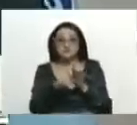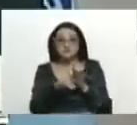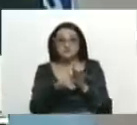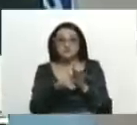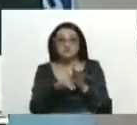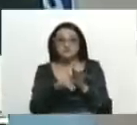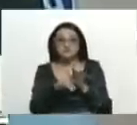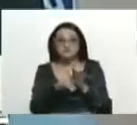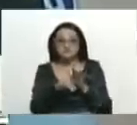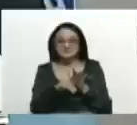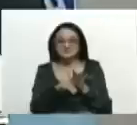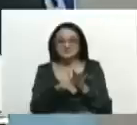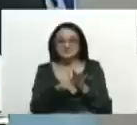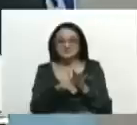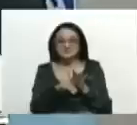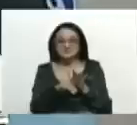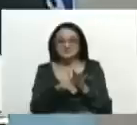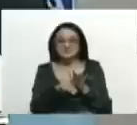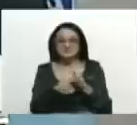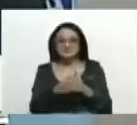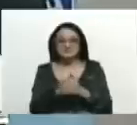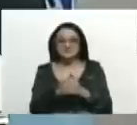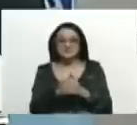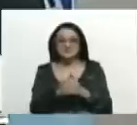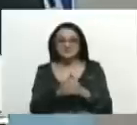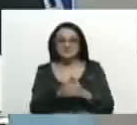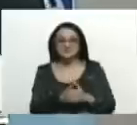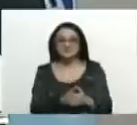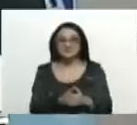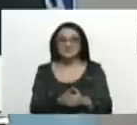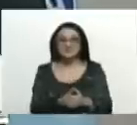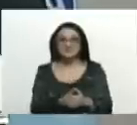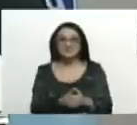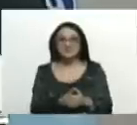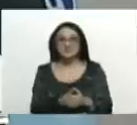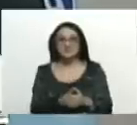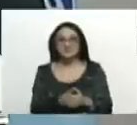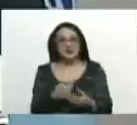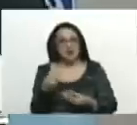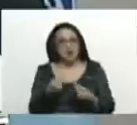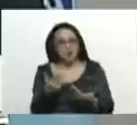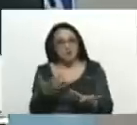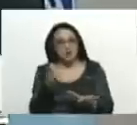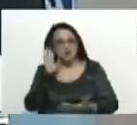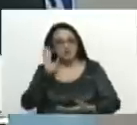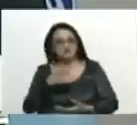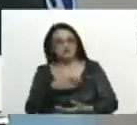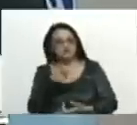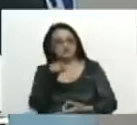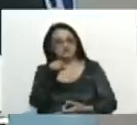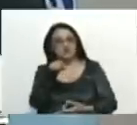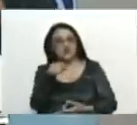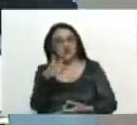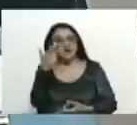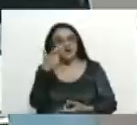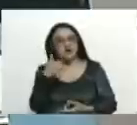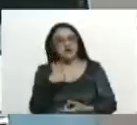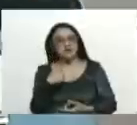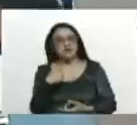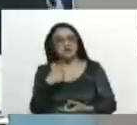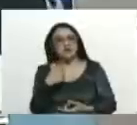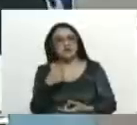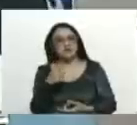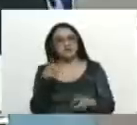el tupé el desparpajo de estar dándose la de supuestamente